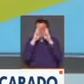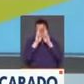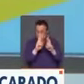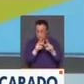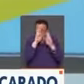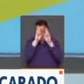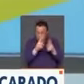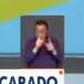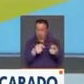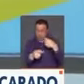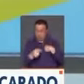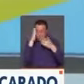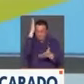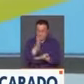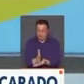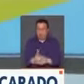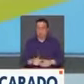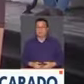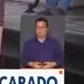y le exijo respeto.